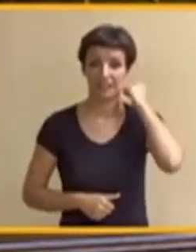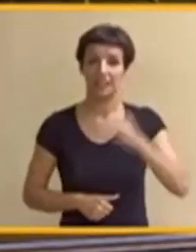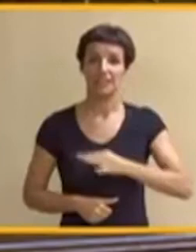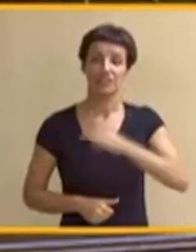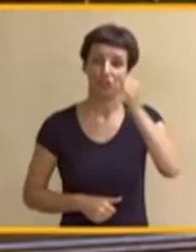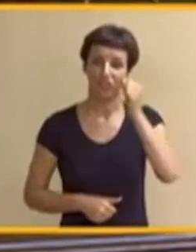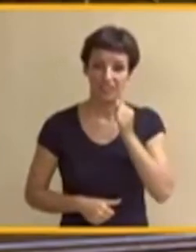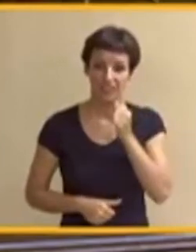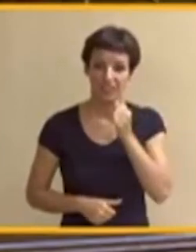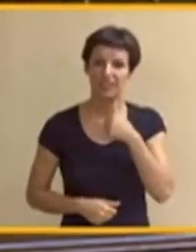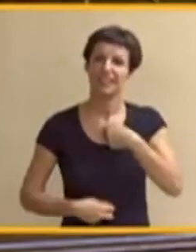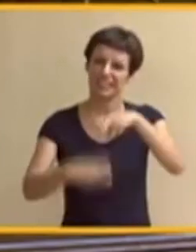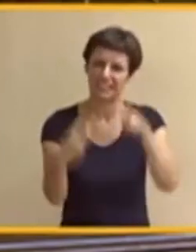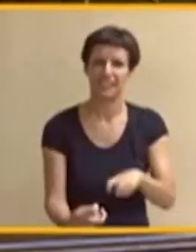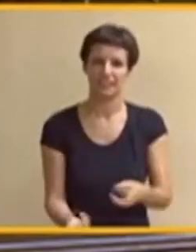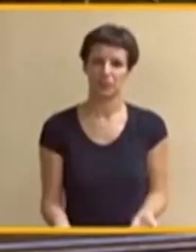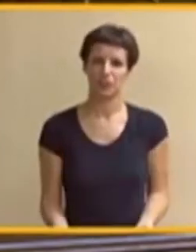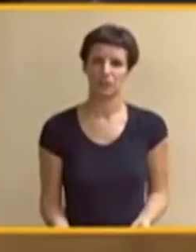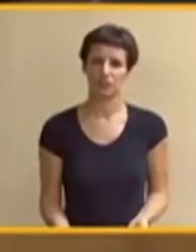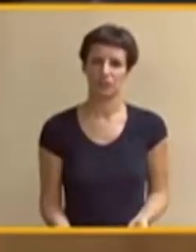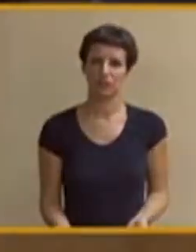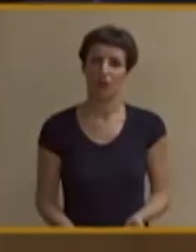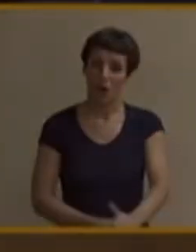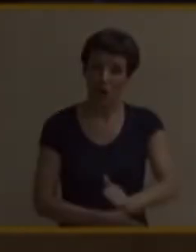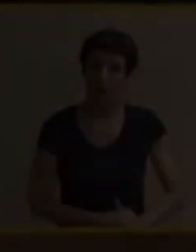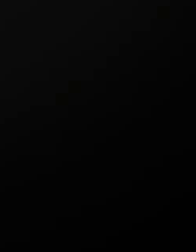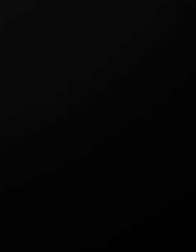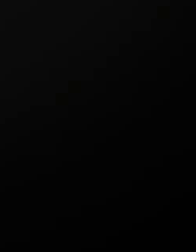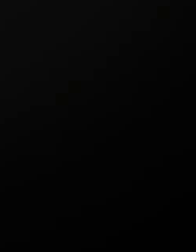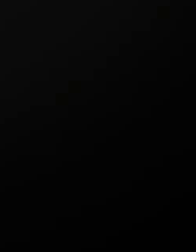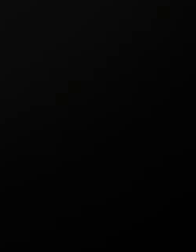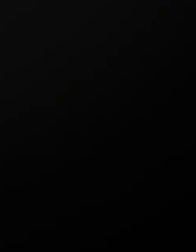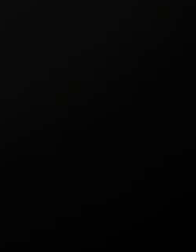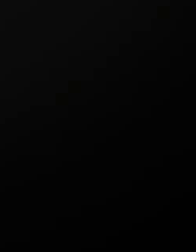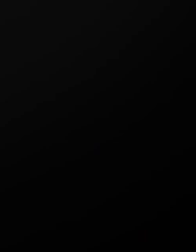Sánchez, sentémonos, démosle una oportunidad a esta propuesta.